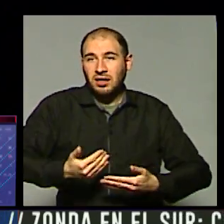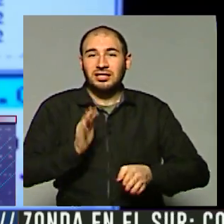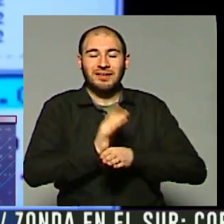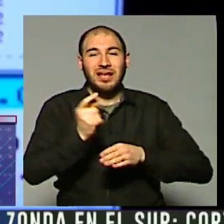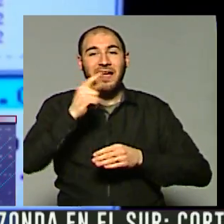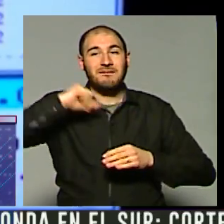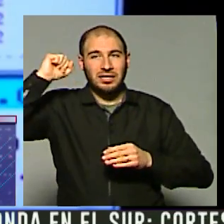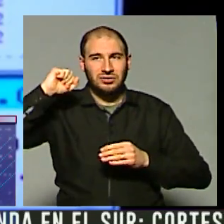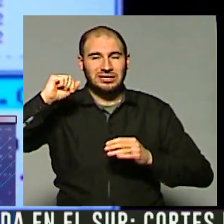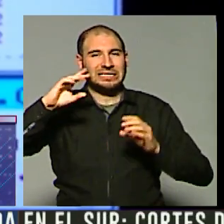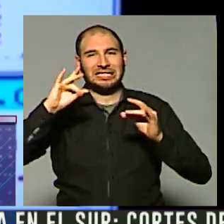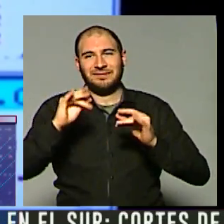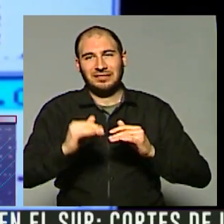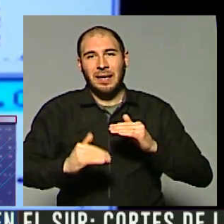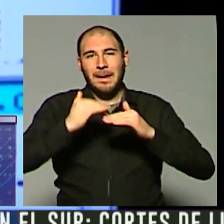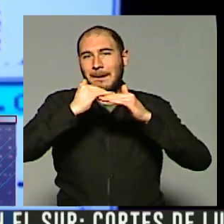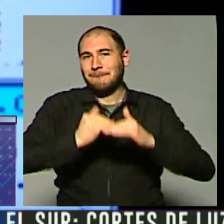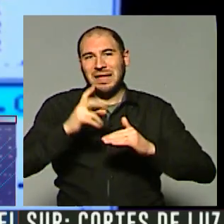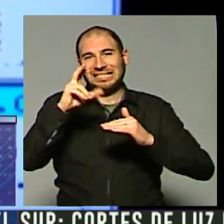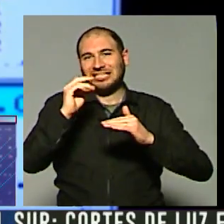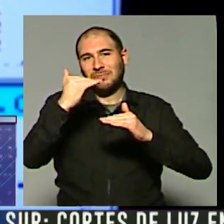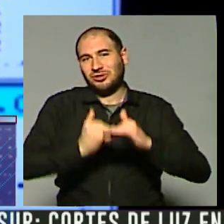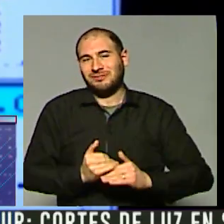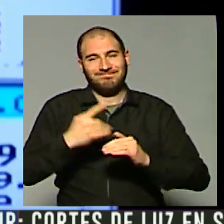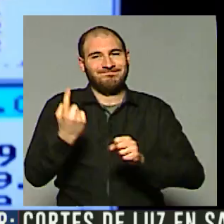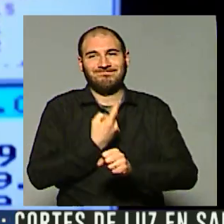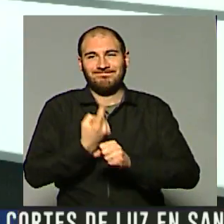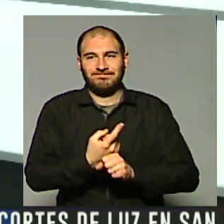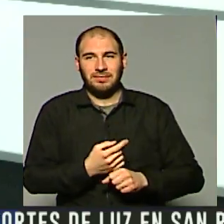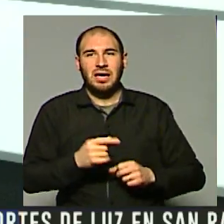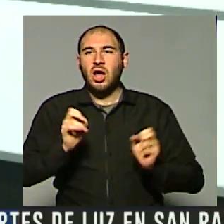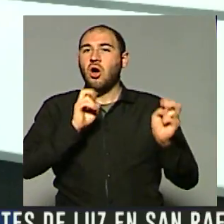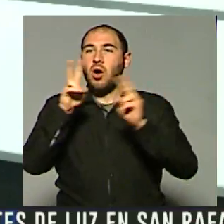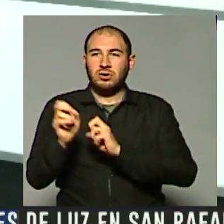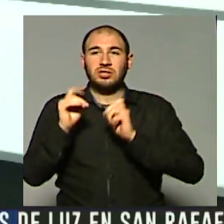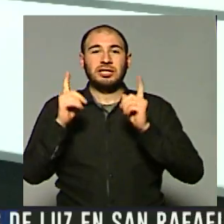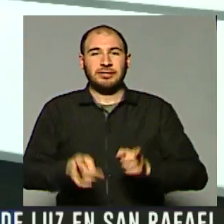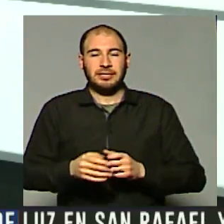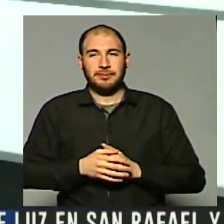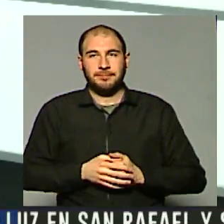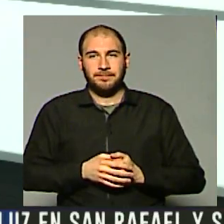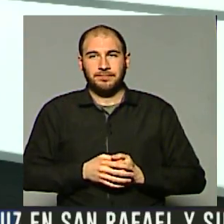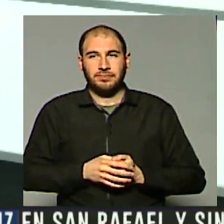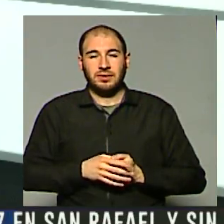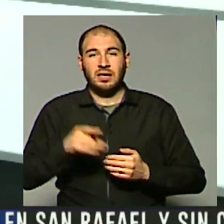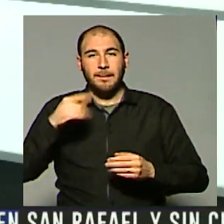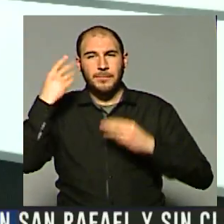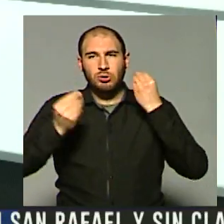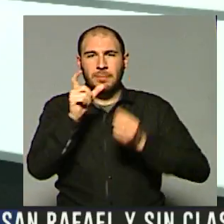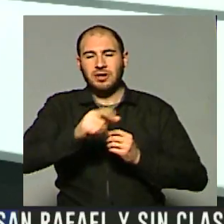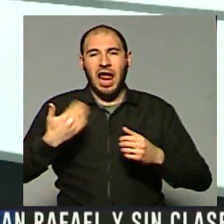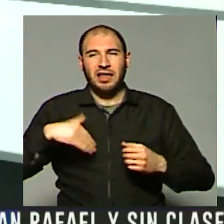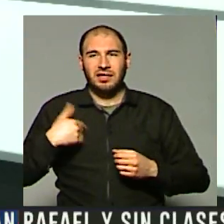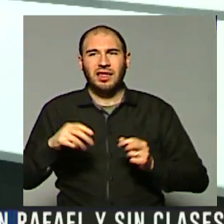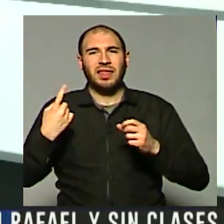que la inflación muy difícilmente esté por debajo de ese valor este año. Otro de los temas que seguramente de alguna manera preocupa a los argentinos